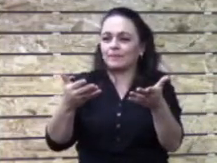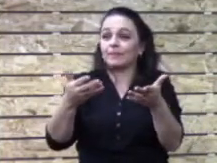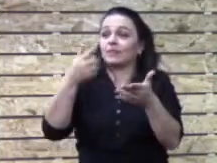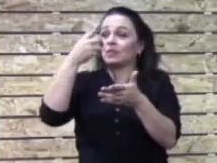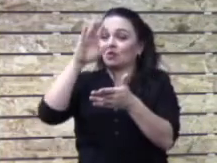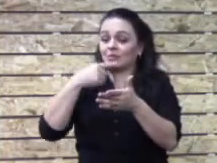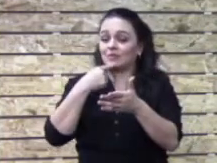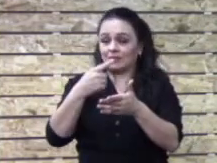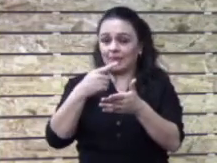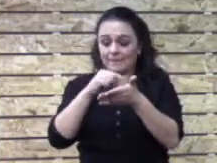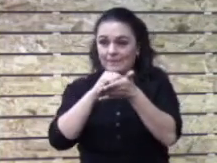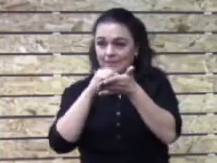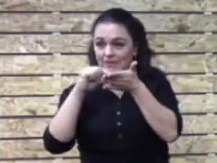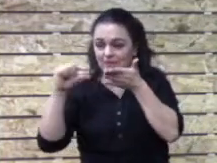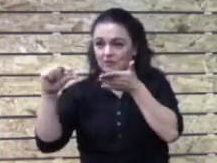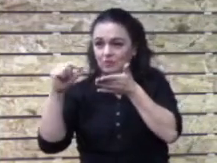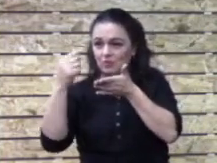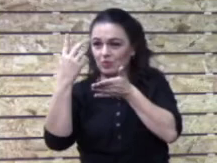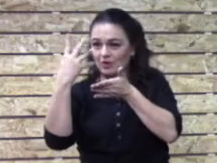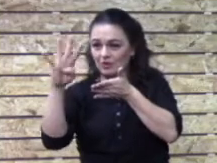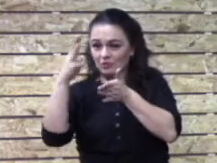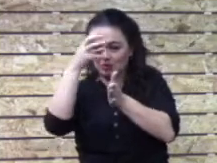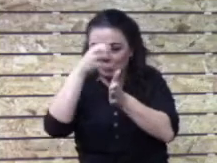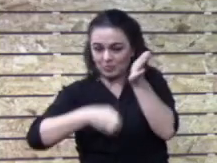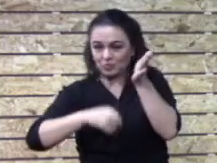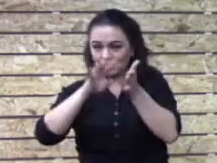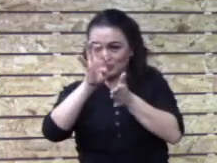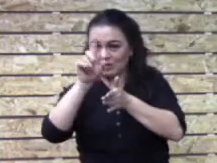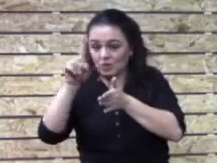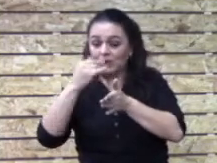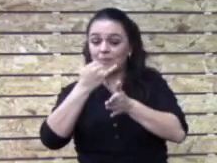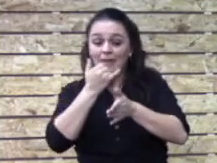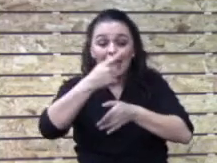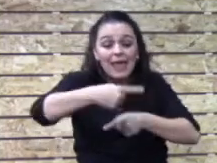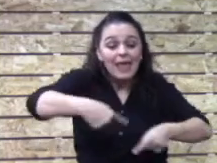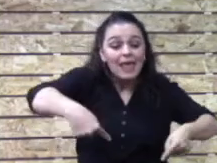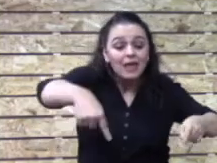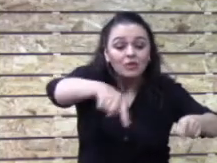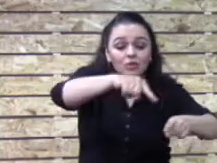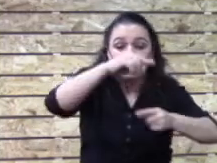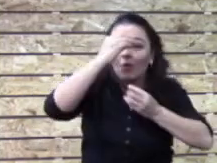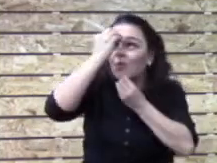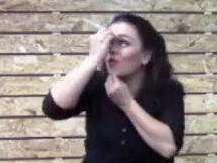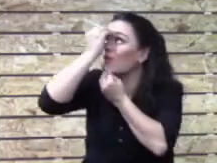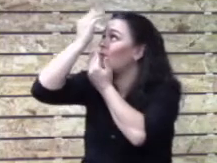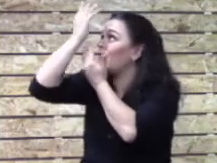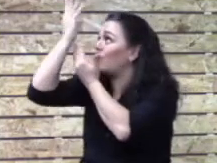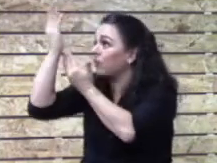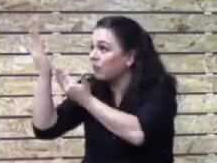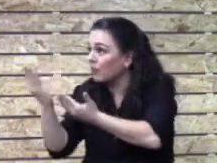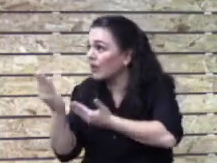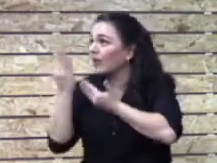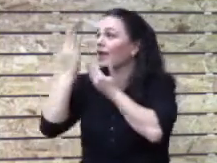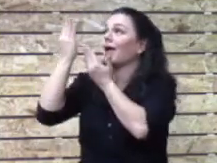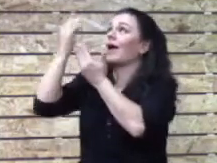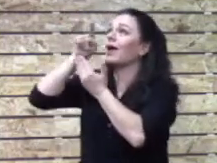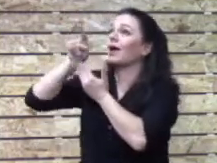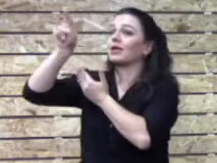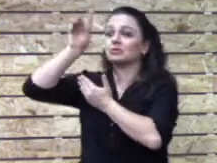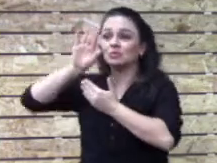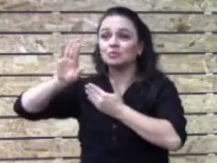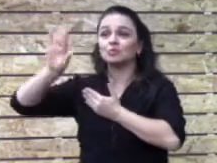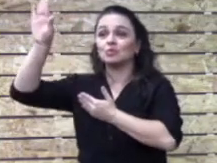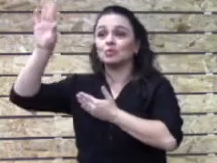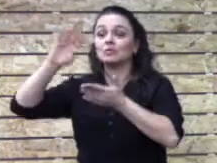el verso número 14 que es porque Él se acoge a mí. Lo pone en sintonía con